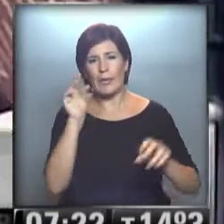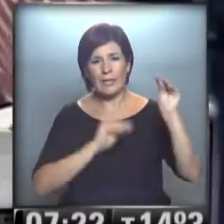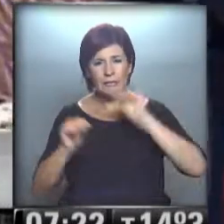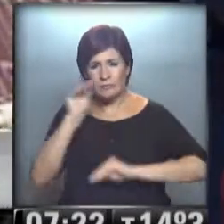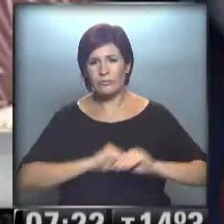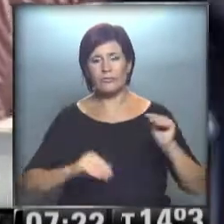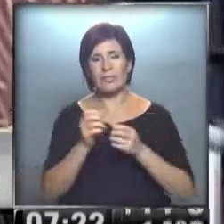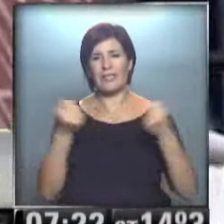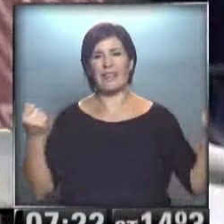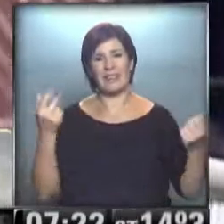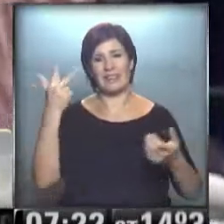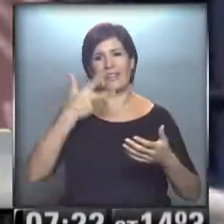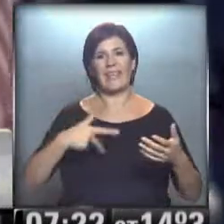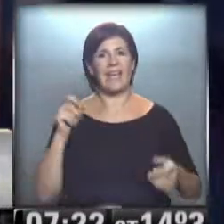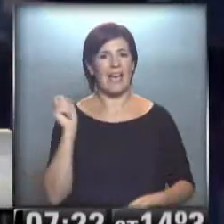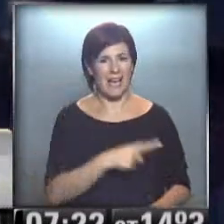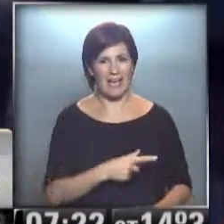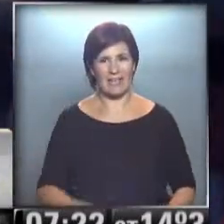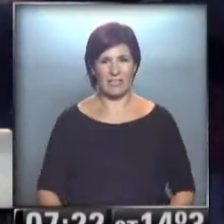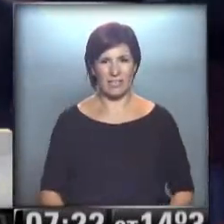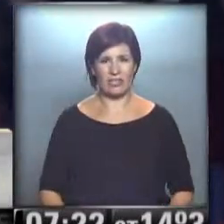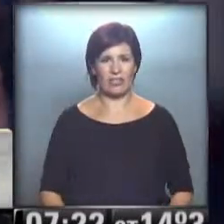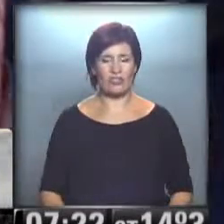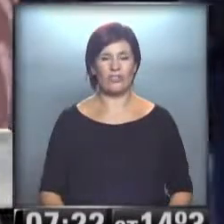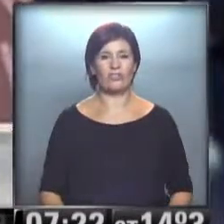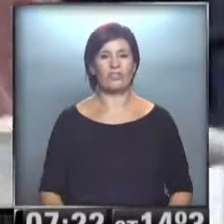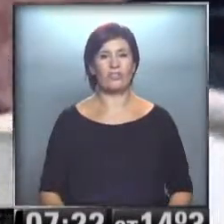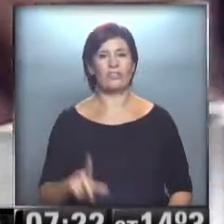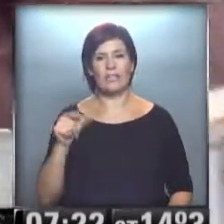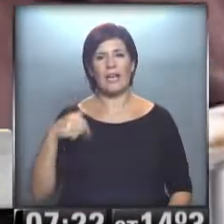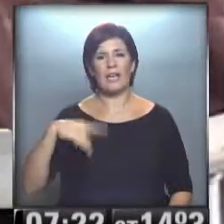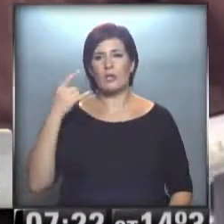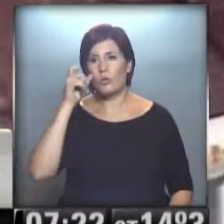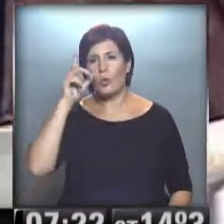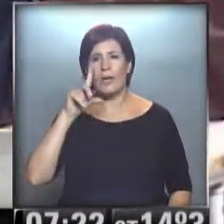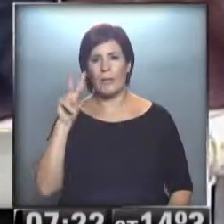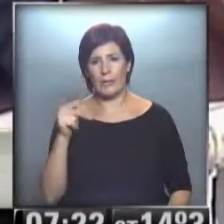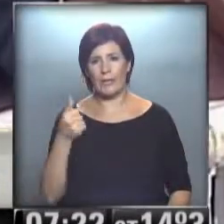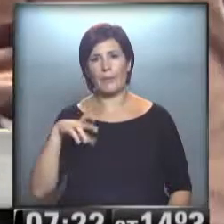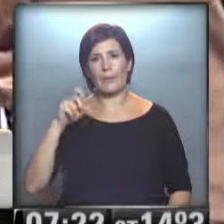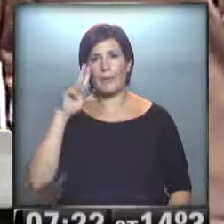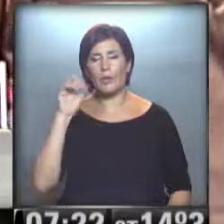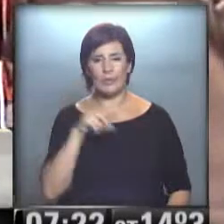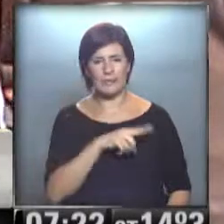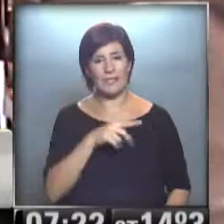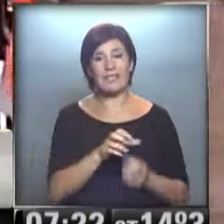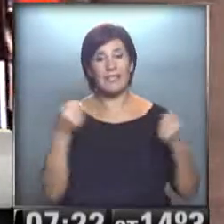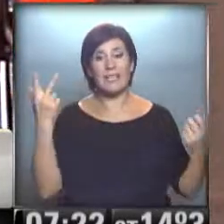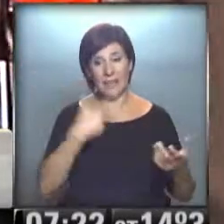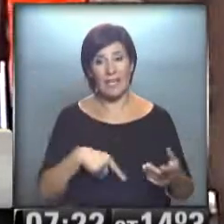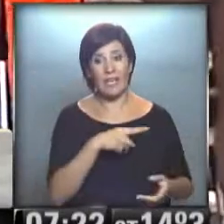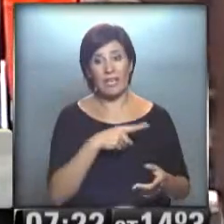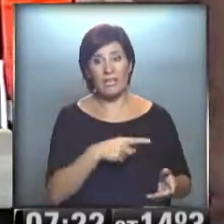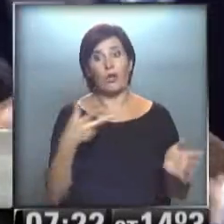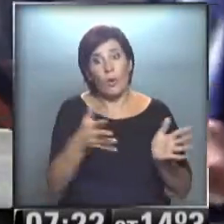Loyola, empleados de la empresa que edita el matutino La Nueva Provincia, un medio afín a la ideología que impulsó el